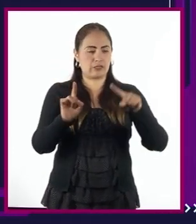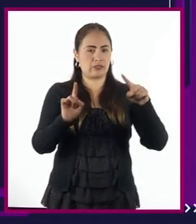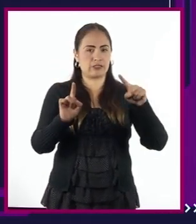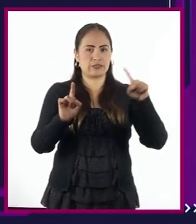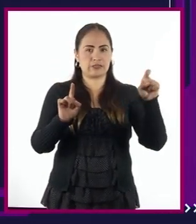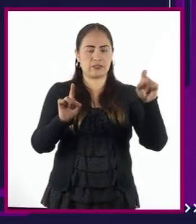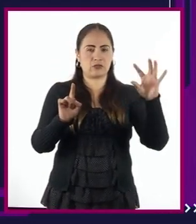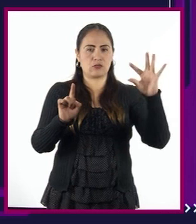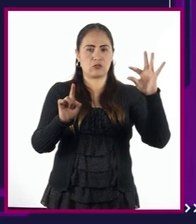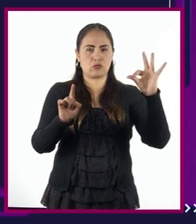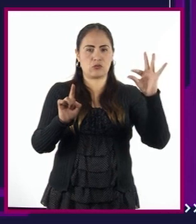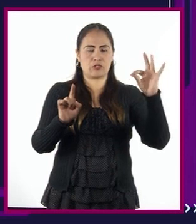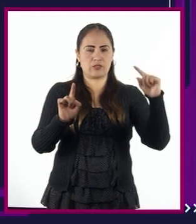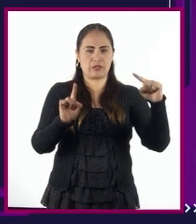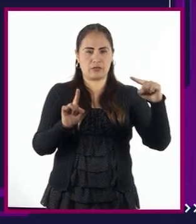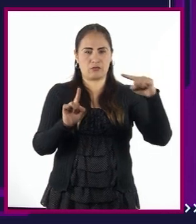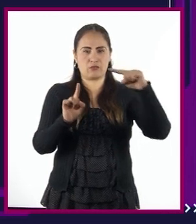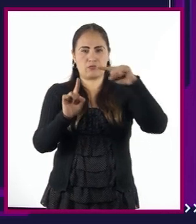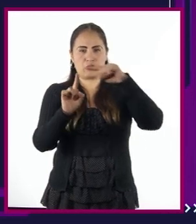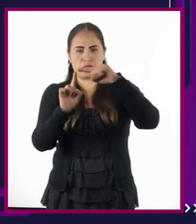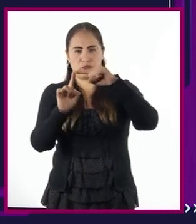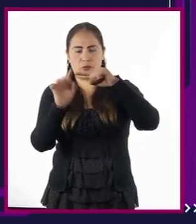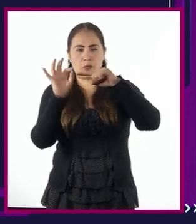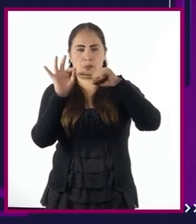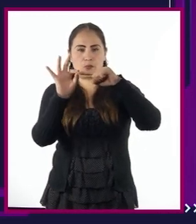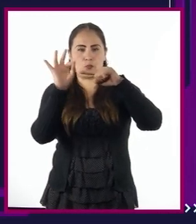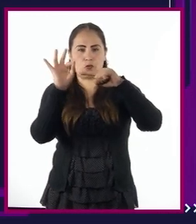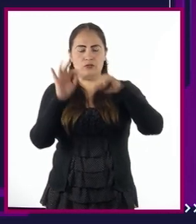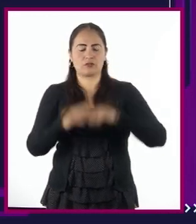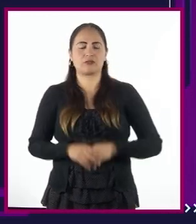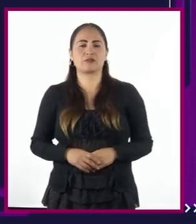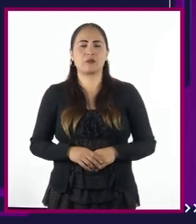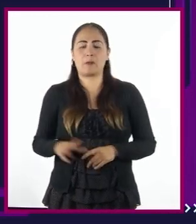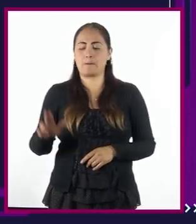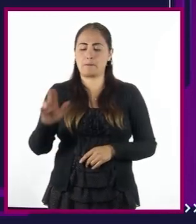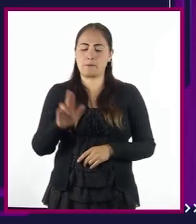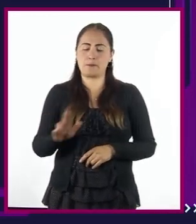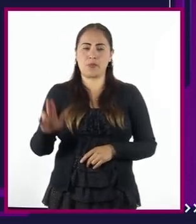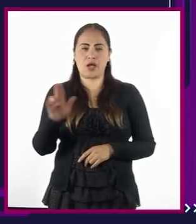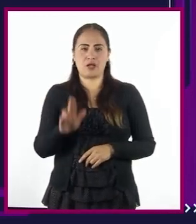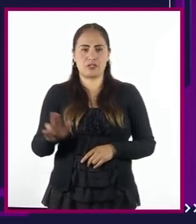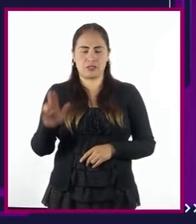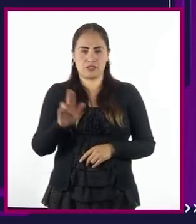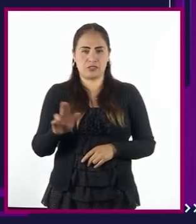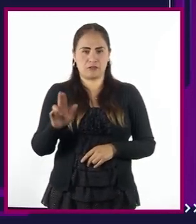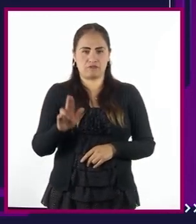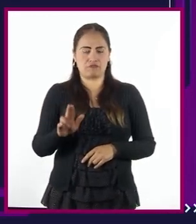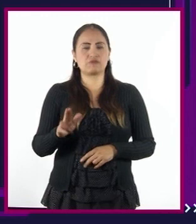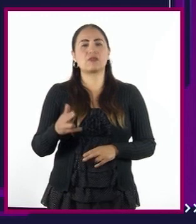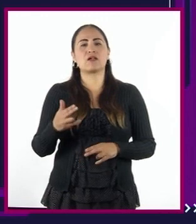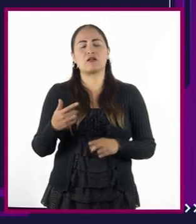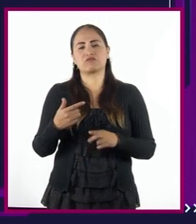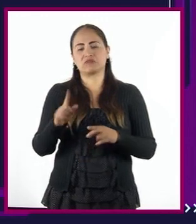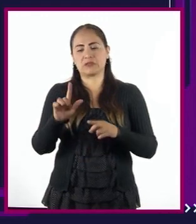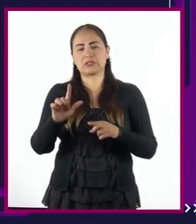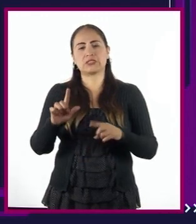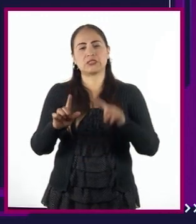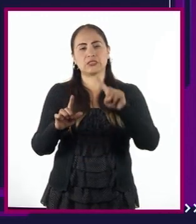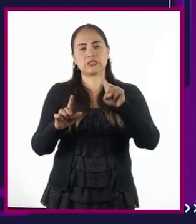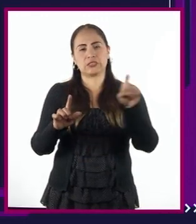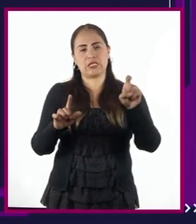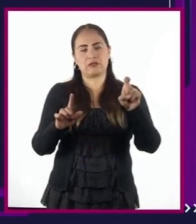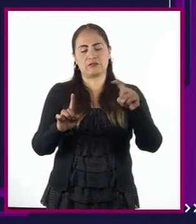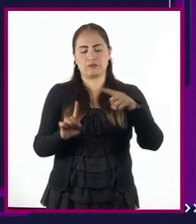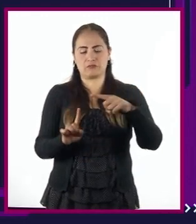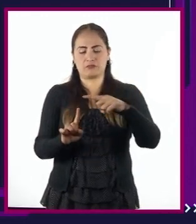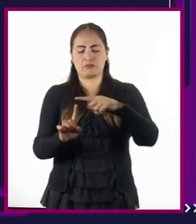y colocamos un punto en esa intersección. El martes seguimos hasta el 100 y ponemos un